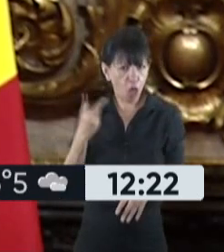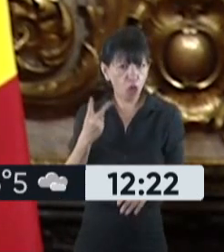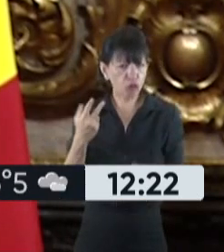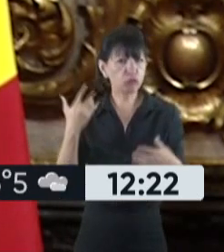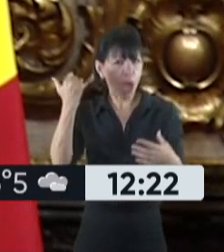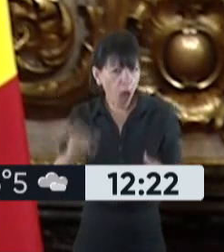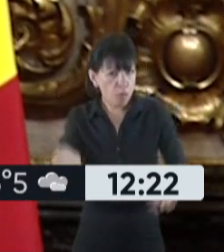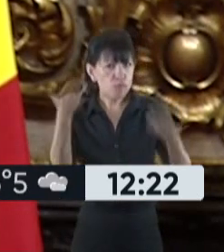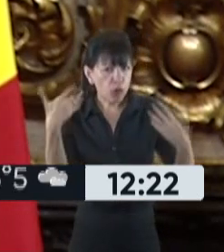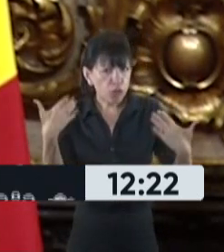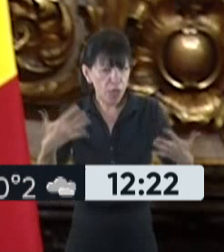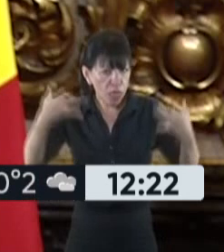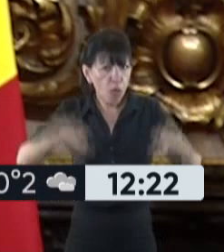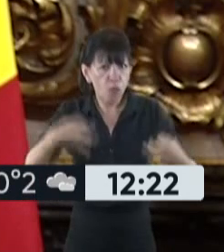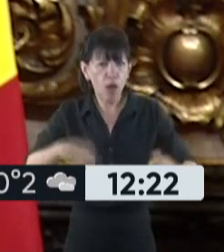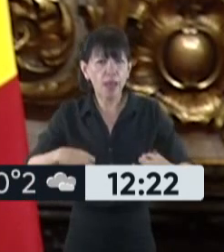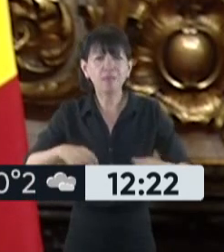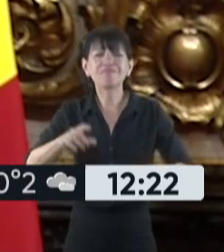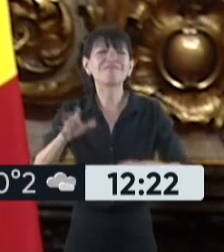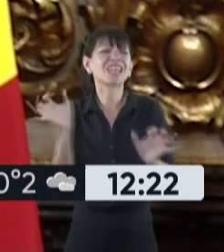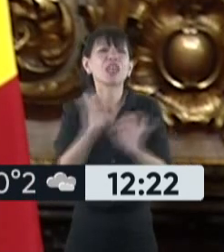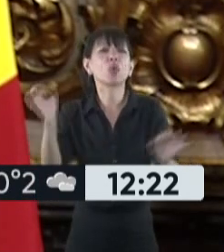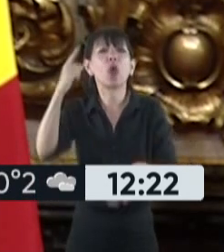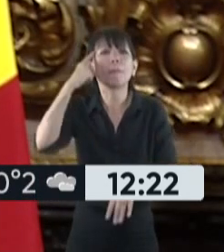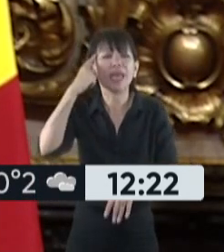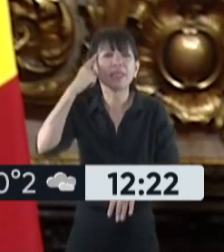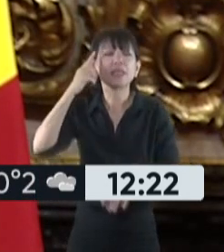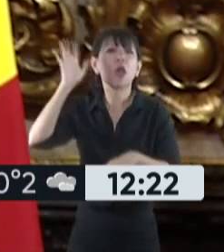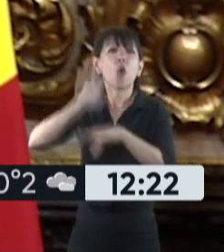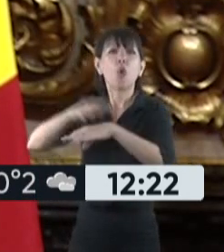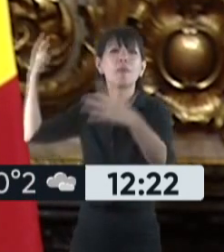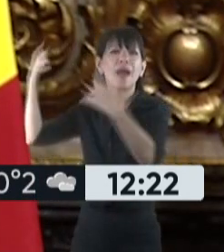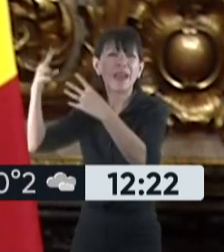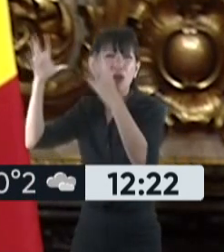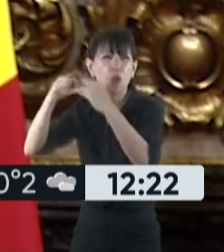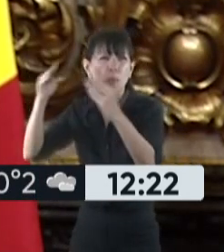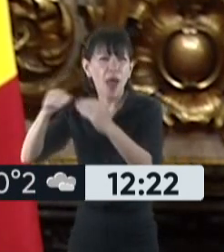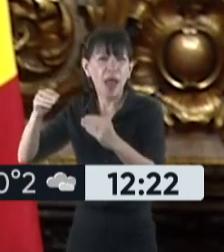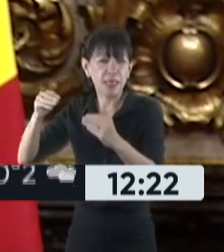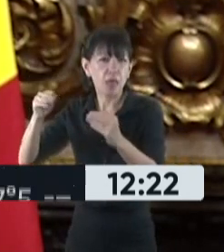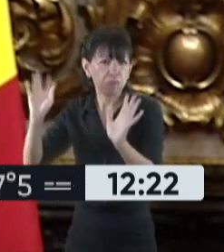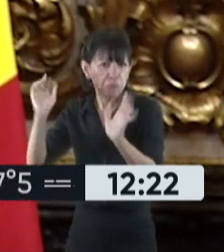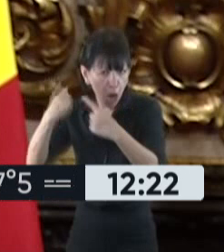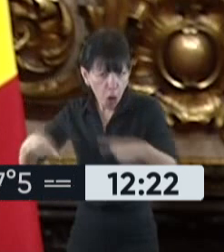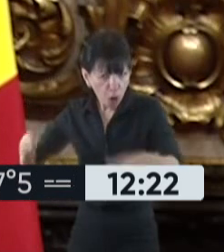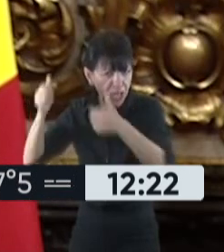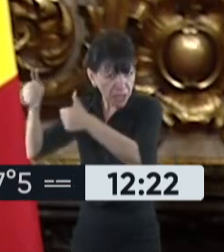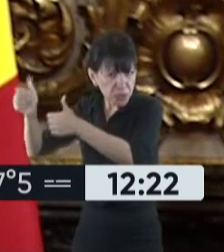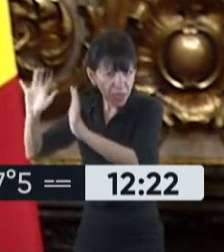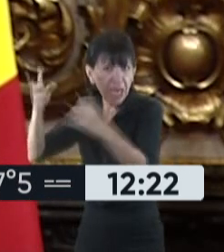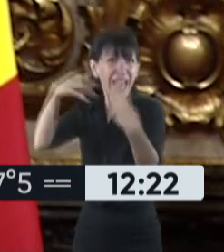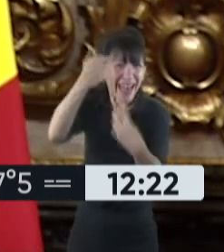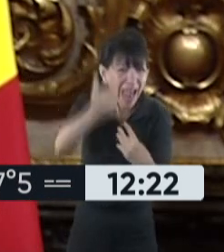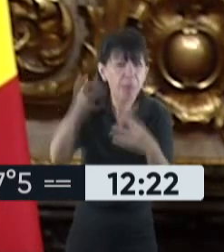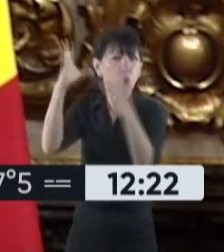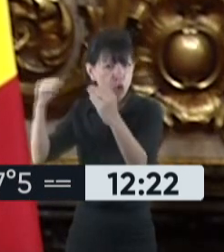nadie imagine que por causa de la guerra en Rumanía las cosas van mal. En Rumanía las cosas van muy bien. Y puedo decirle